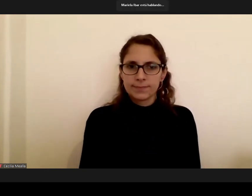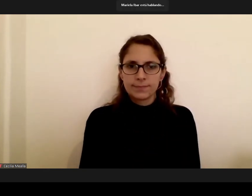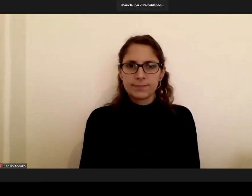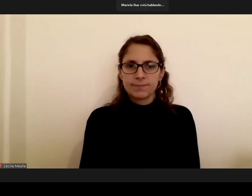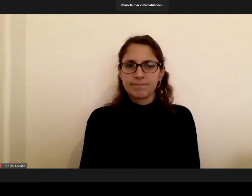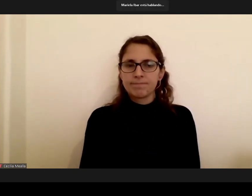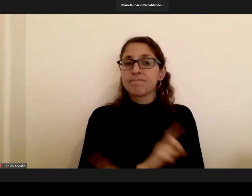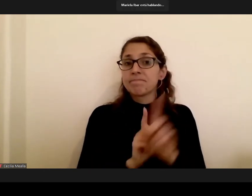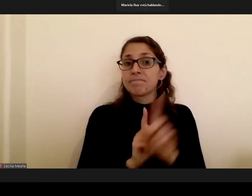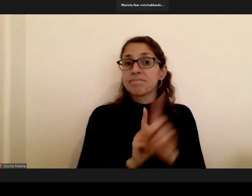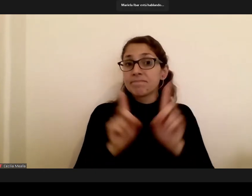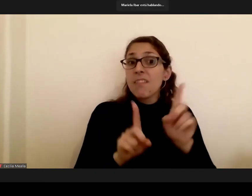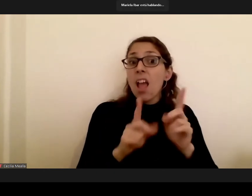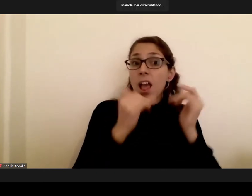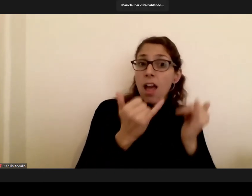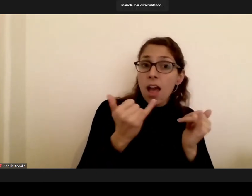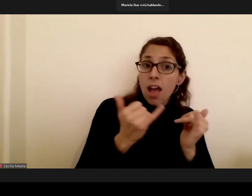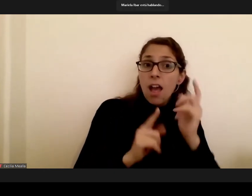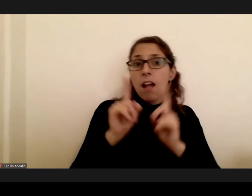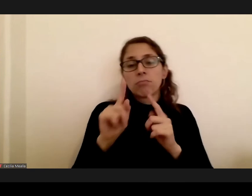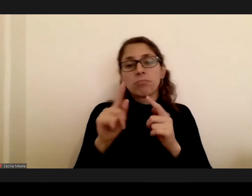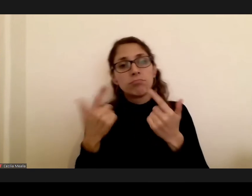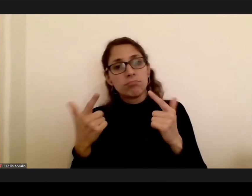Algunos lo tienen y otros no.